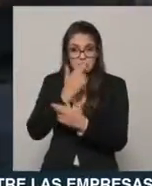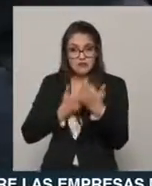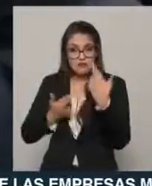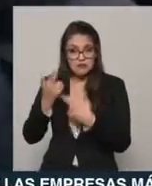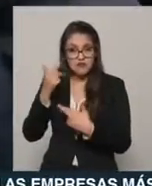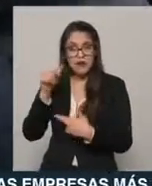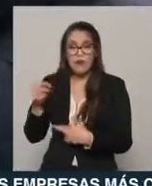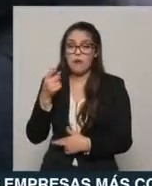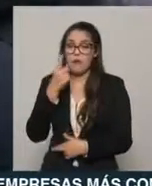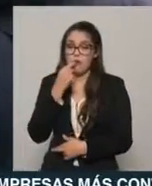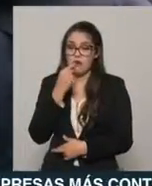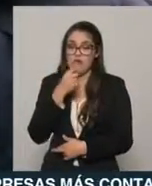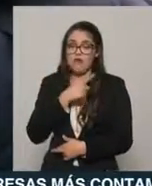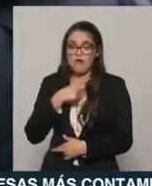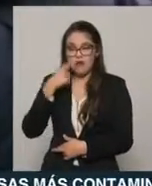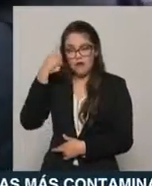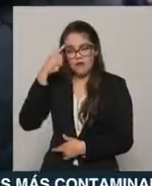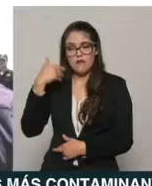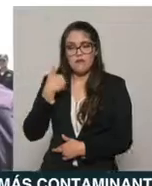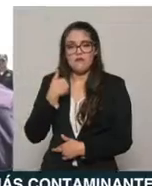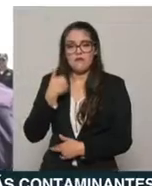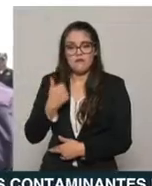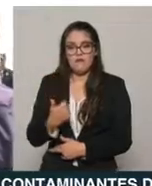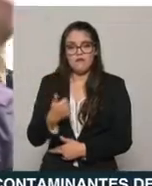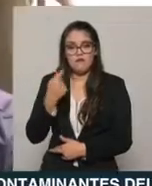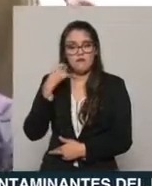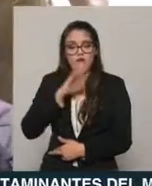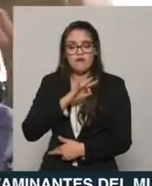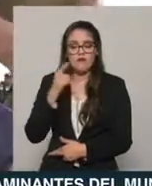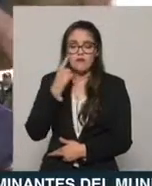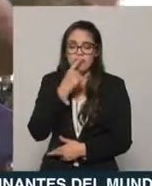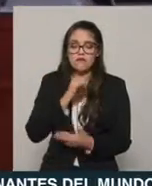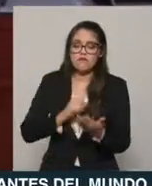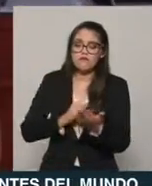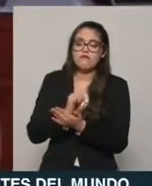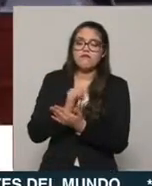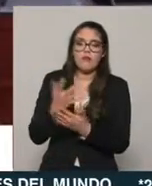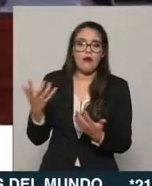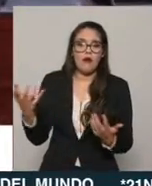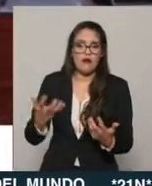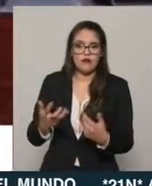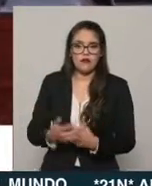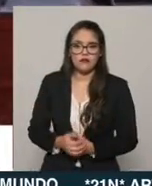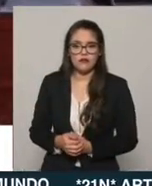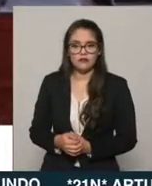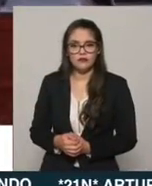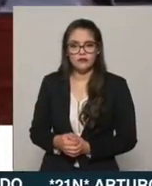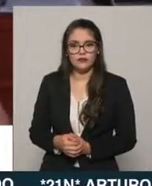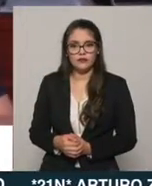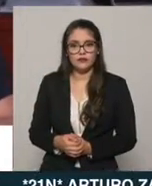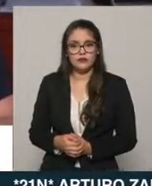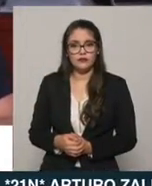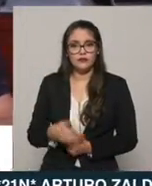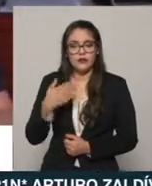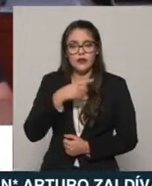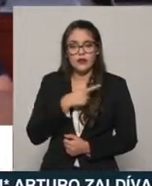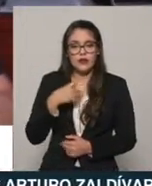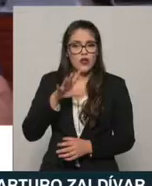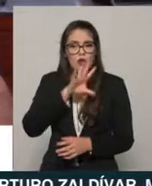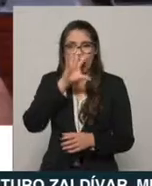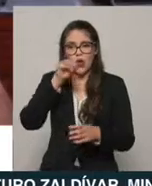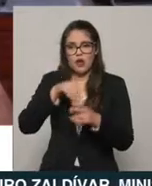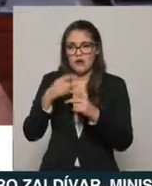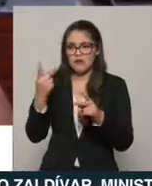el policía tiene conciencia situacional para decidir y actuar. Y el policía tiene que ver la totalidad de las